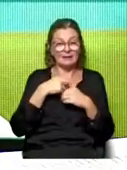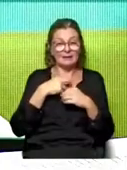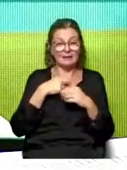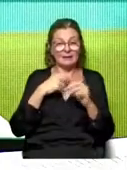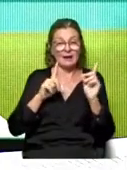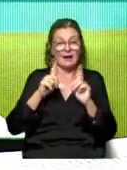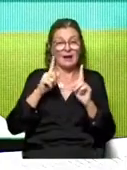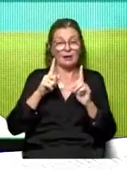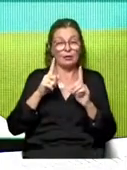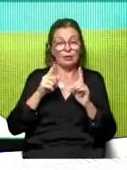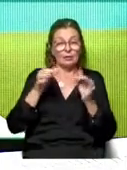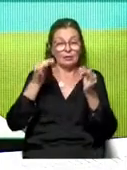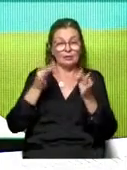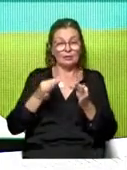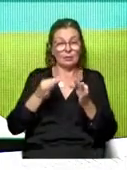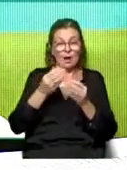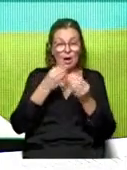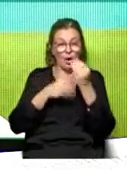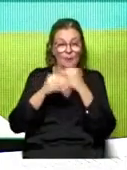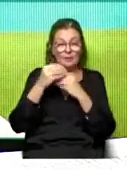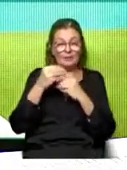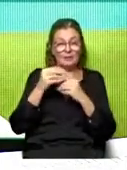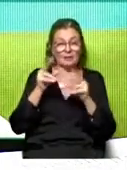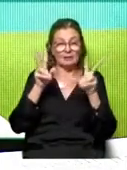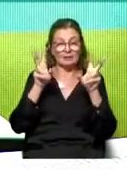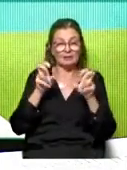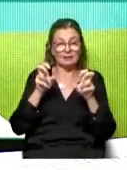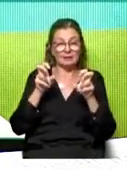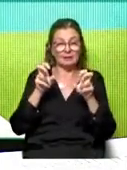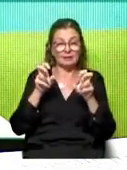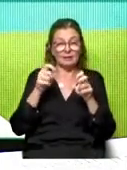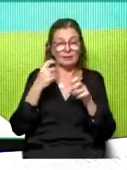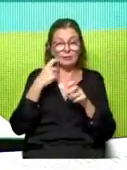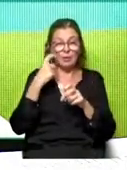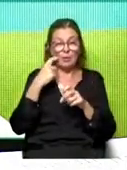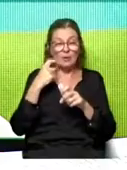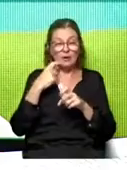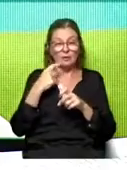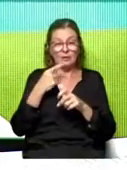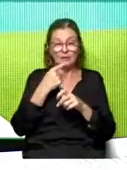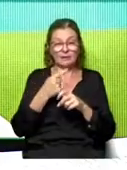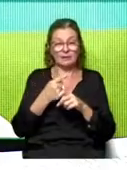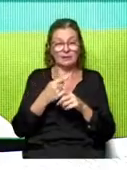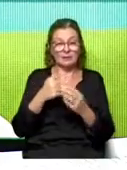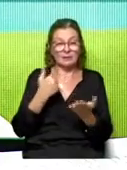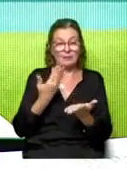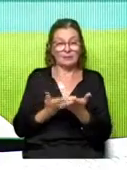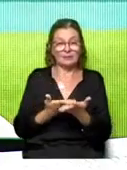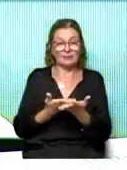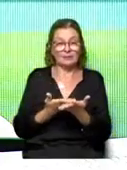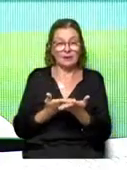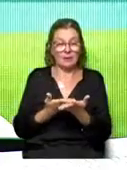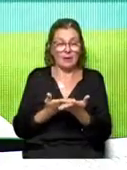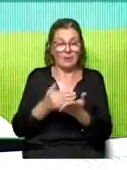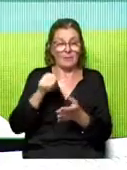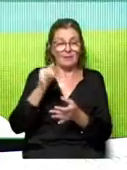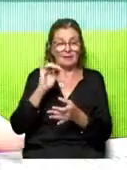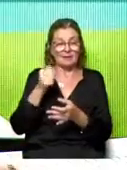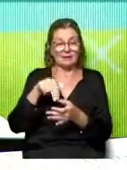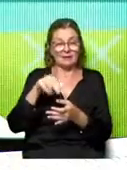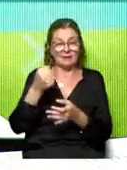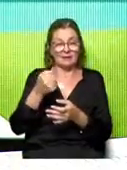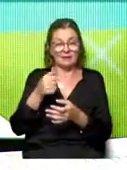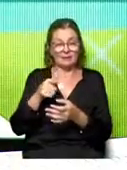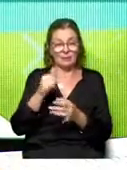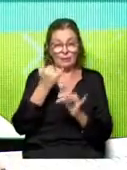alimentaria, ¿no? Y del tema de las cifras. De lo que presentaba Mariana. Y de lo que presentaba Mariana. Yo digo, tengo acá